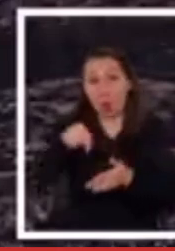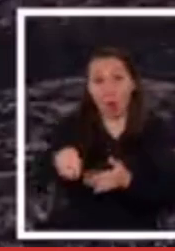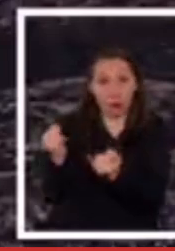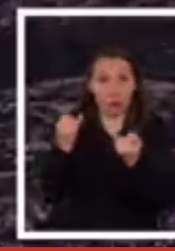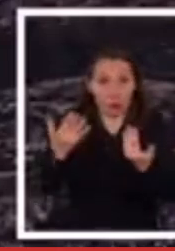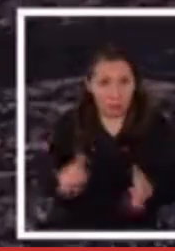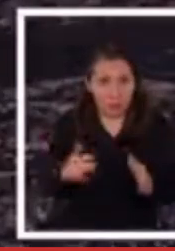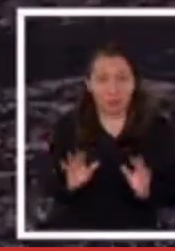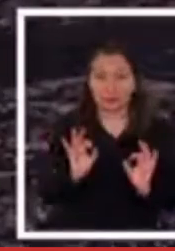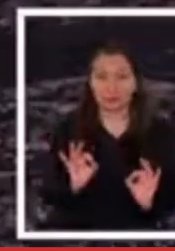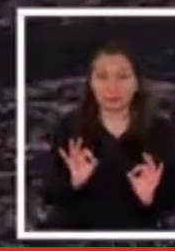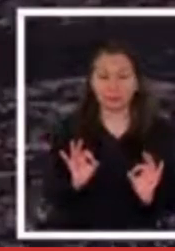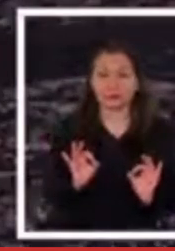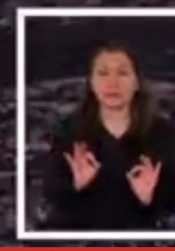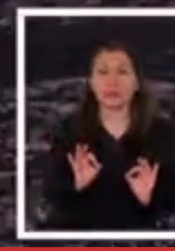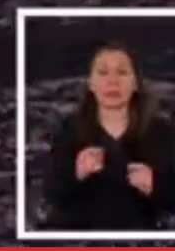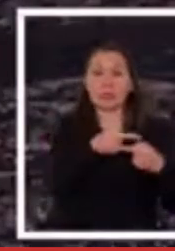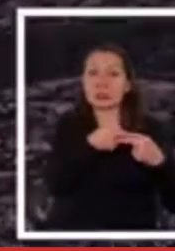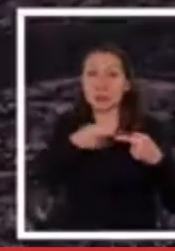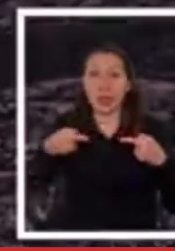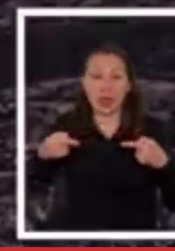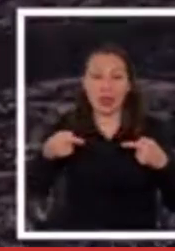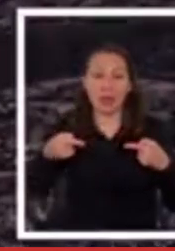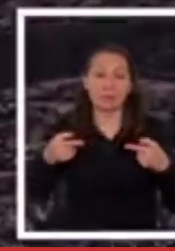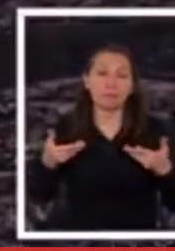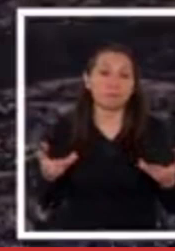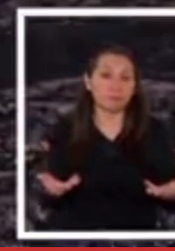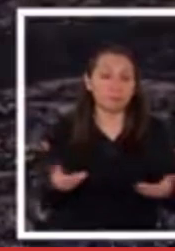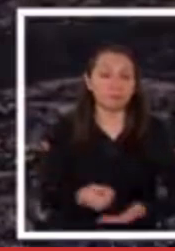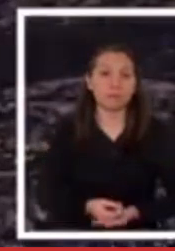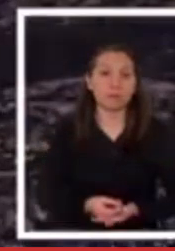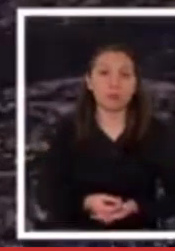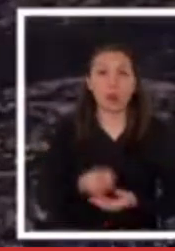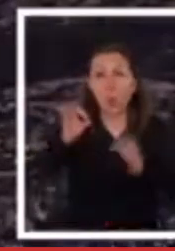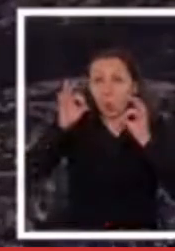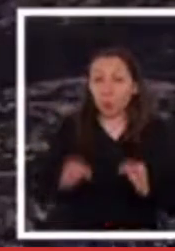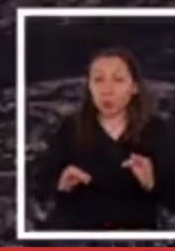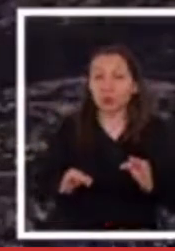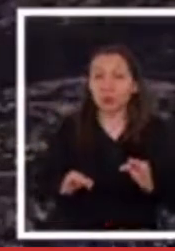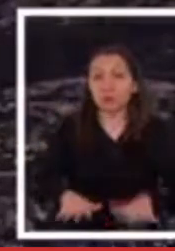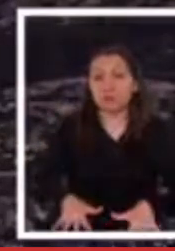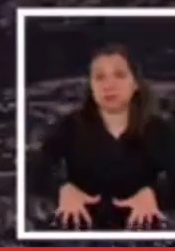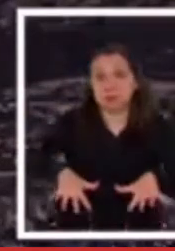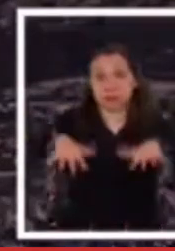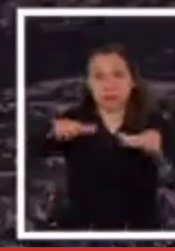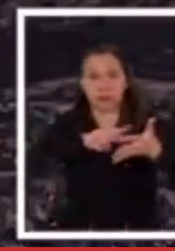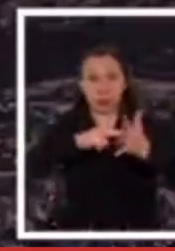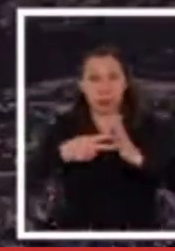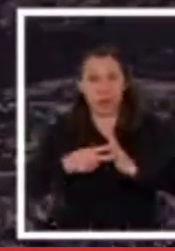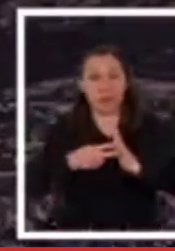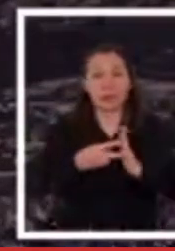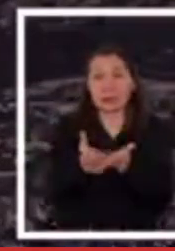tuvimos datos efectivamente la semana de la ocurrencia de las negaciones problemas